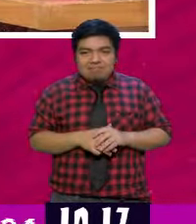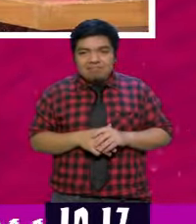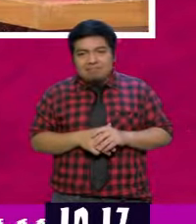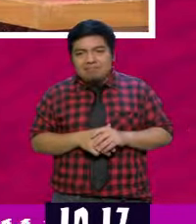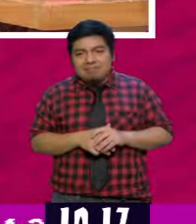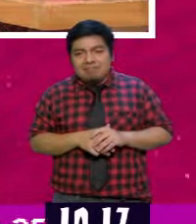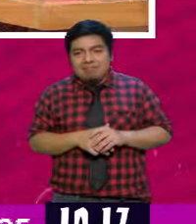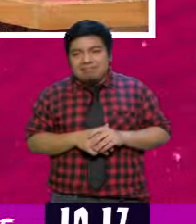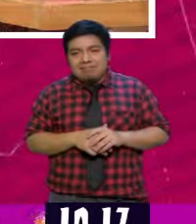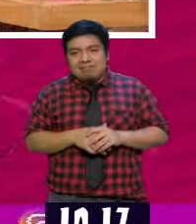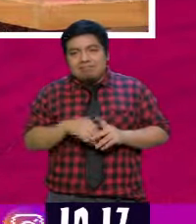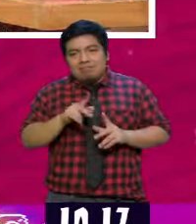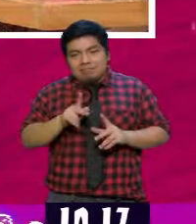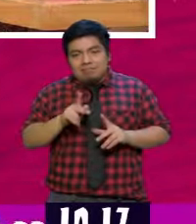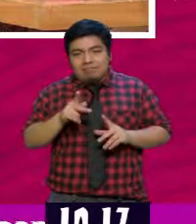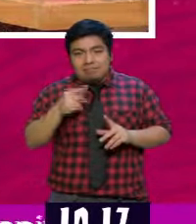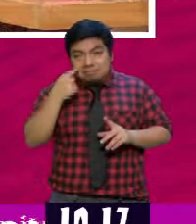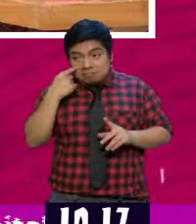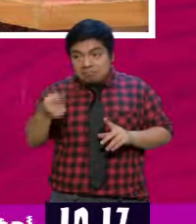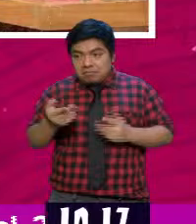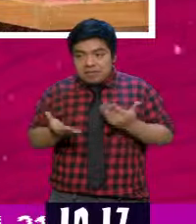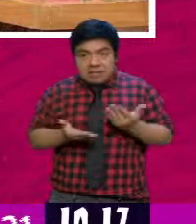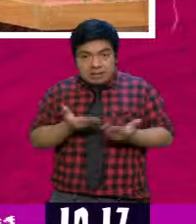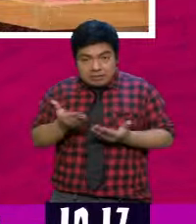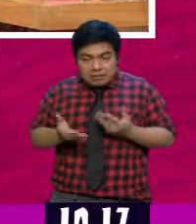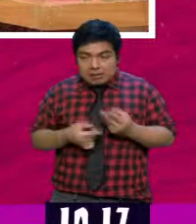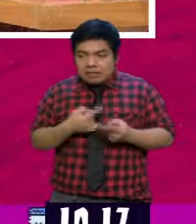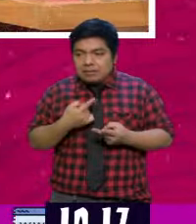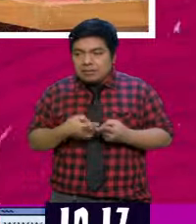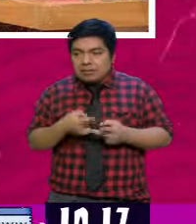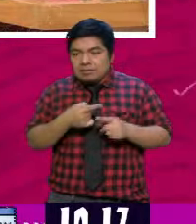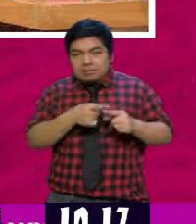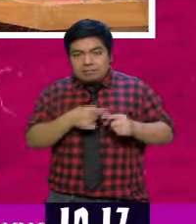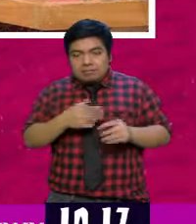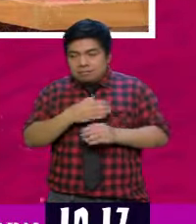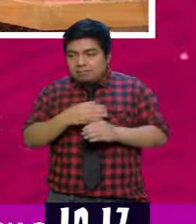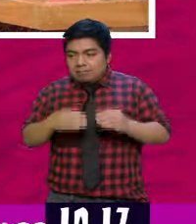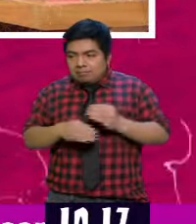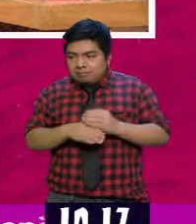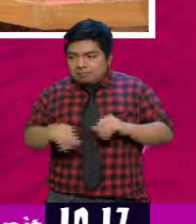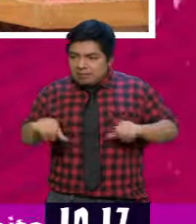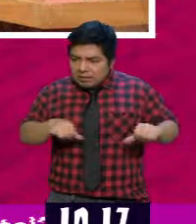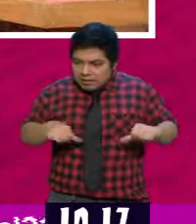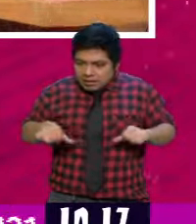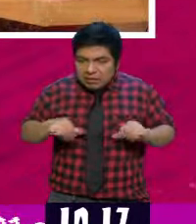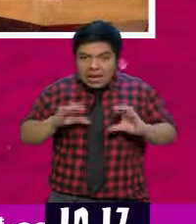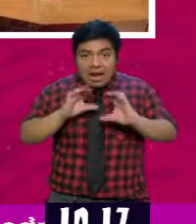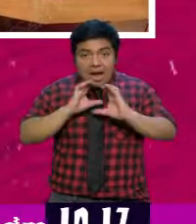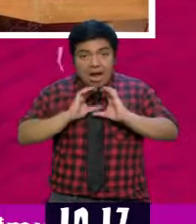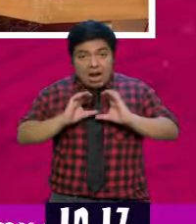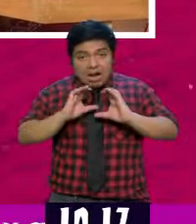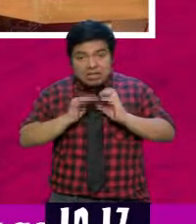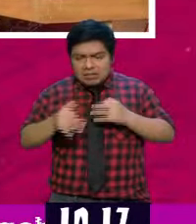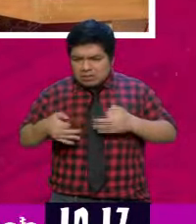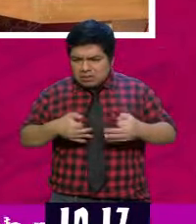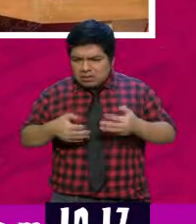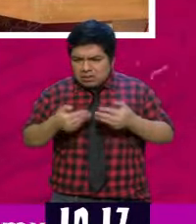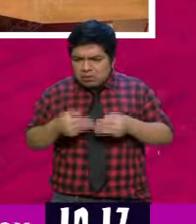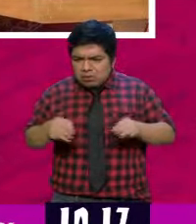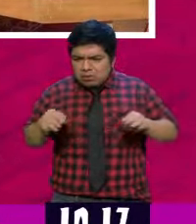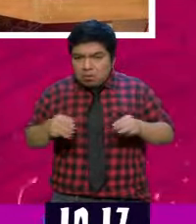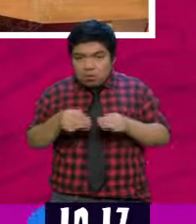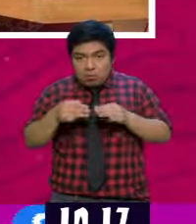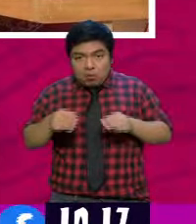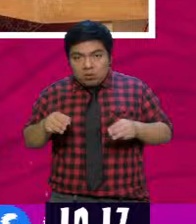ya. Oye, dices, pero veo que hay bailada y que hay recitada, sí, y que hay actuada. A ver, no. Es teatro, no, musical y todo. Mira, y está que